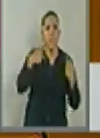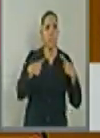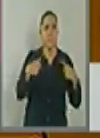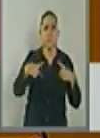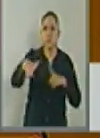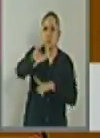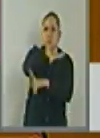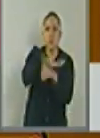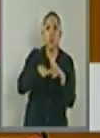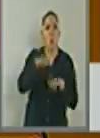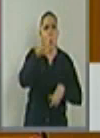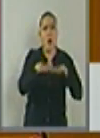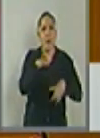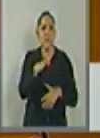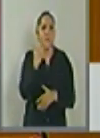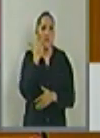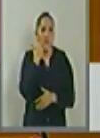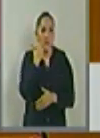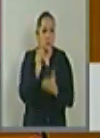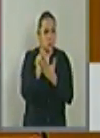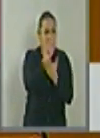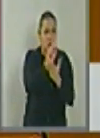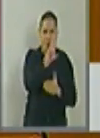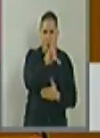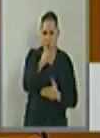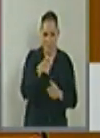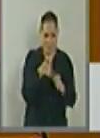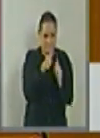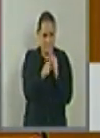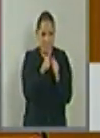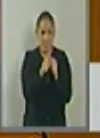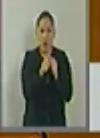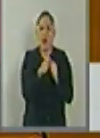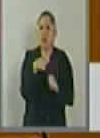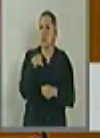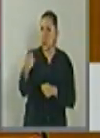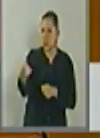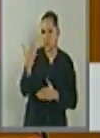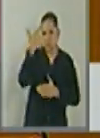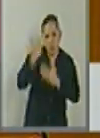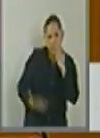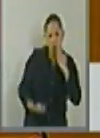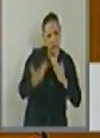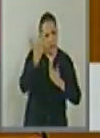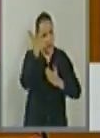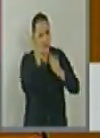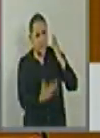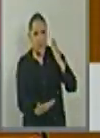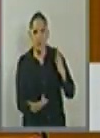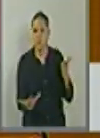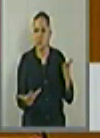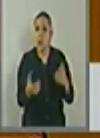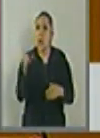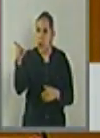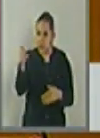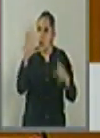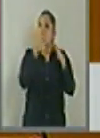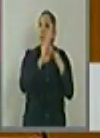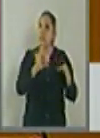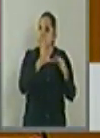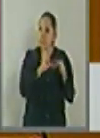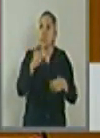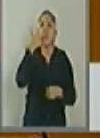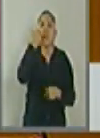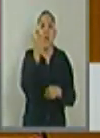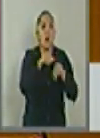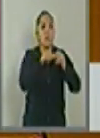sociales, porque quien hoy llama a la reconciliación nacional, a la calma, a la tranquilidad, es el mismo que